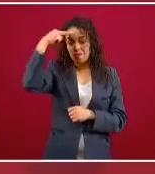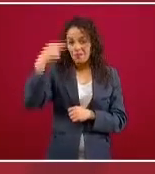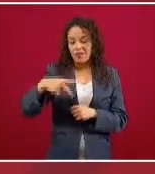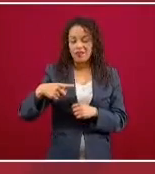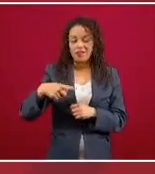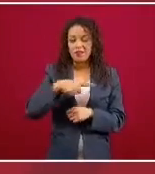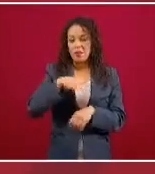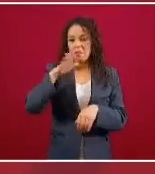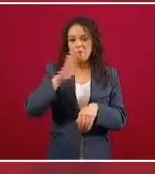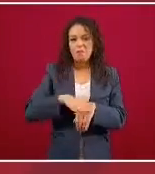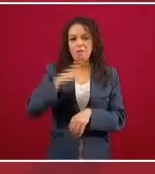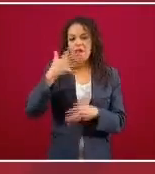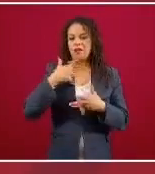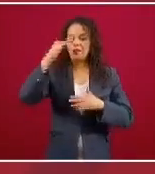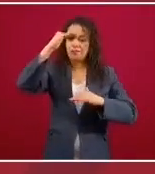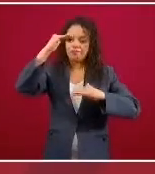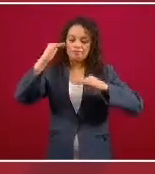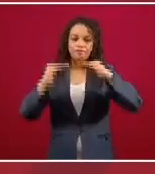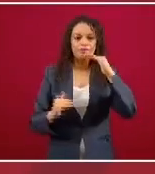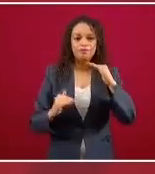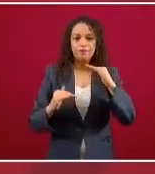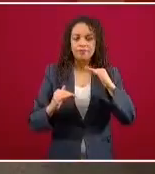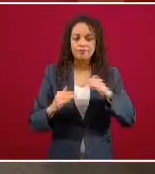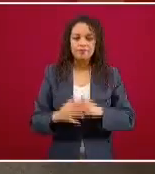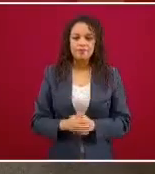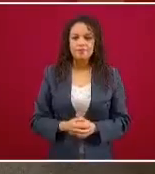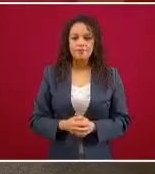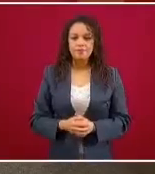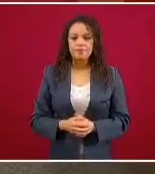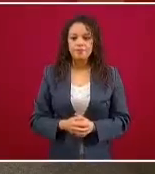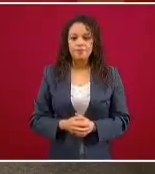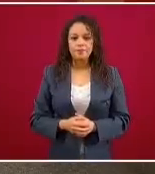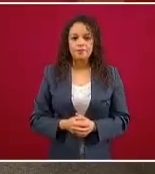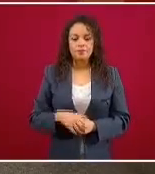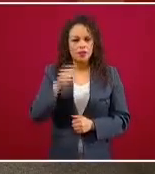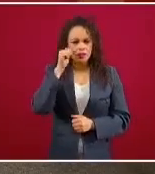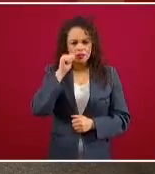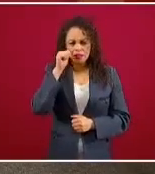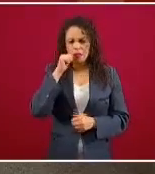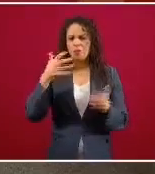ha habido esa desigualdad, pero nunca se había profundizado tanto